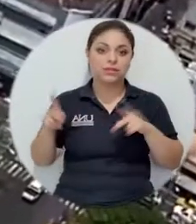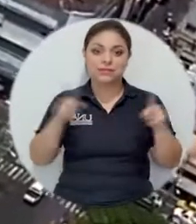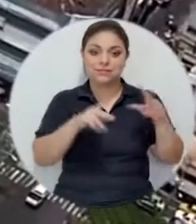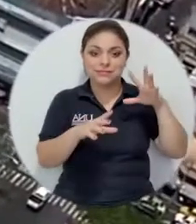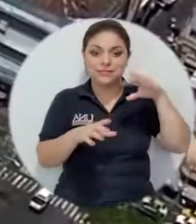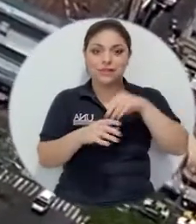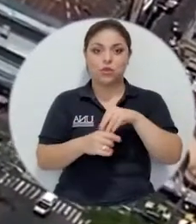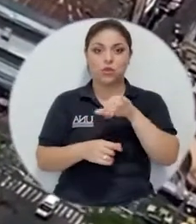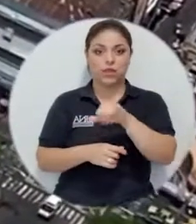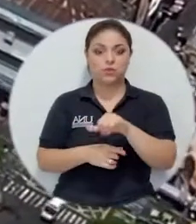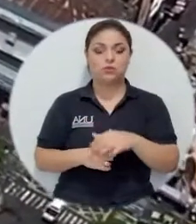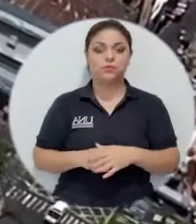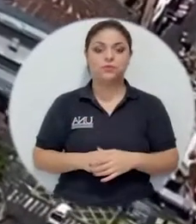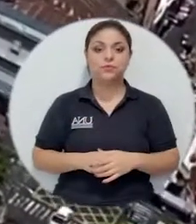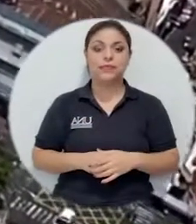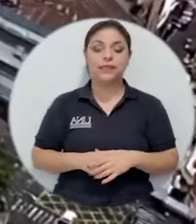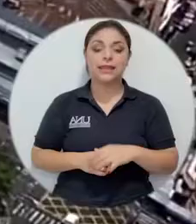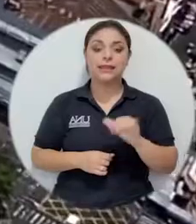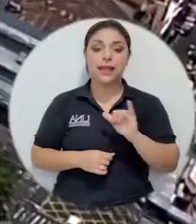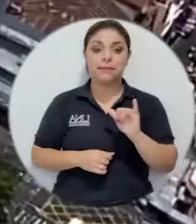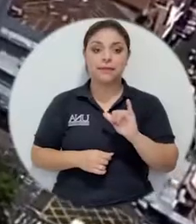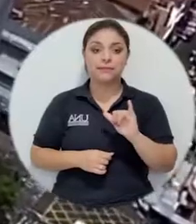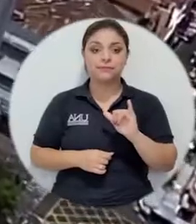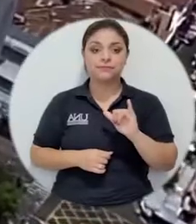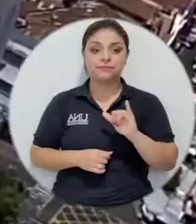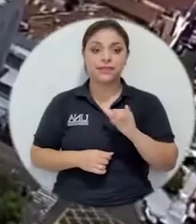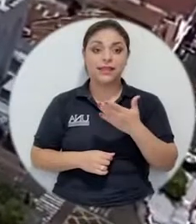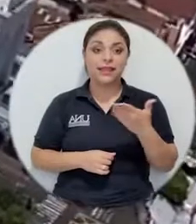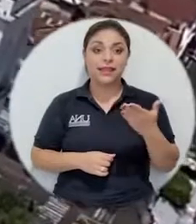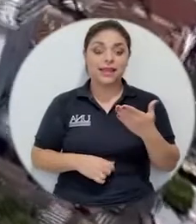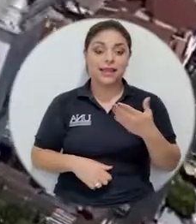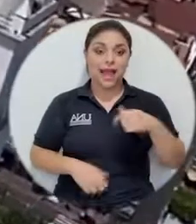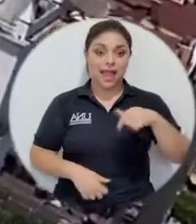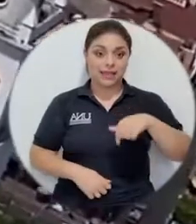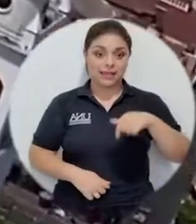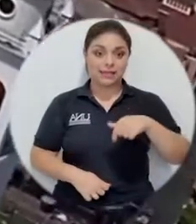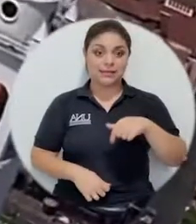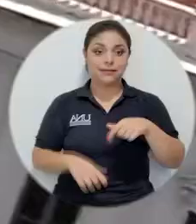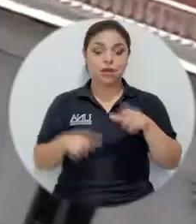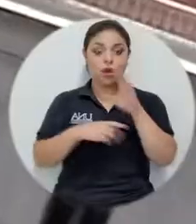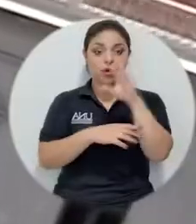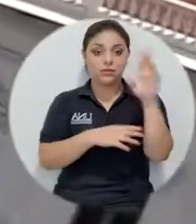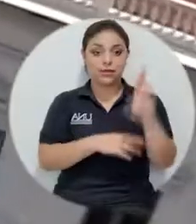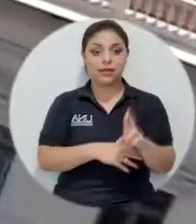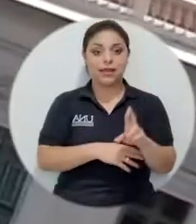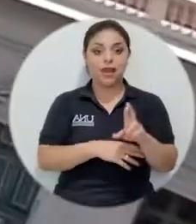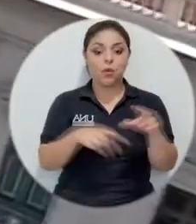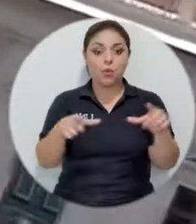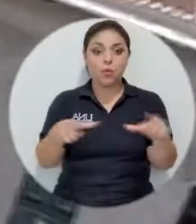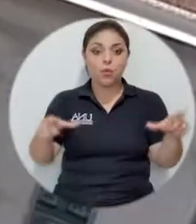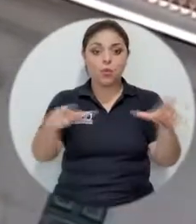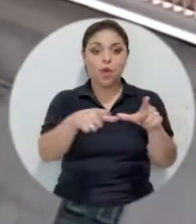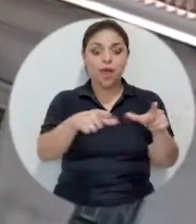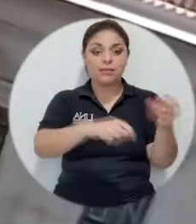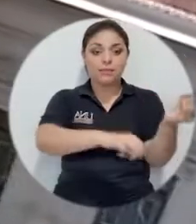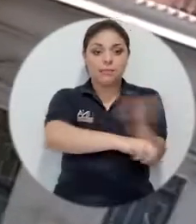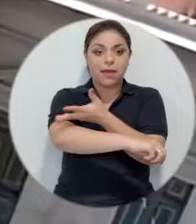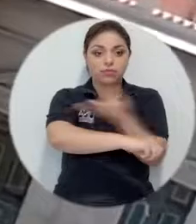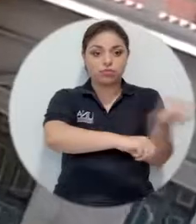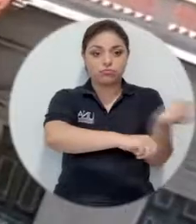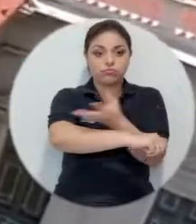Y por otra parte tenemos que somos una zona de paso para las grandes cadenas